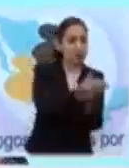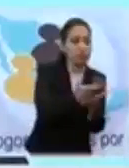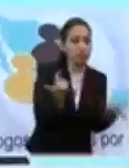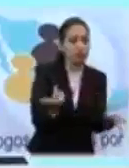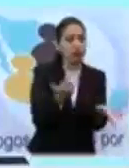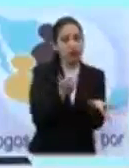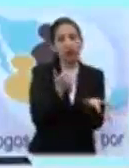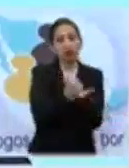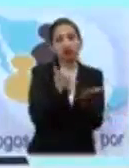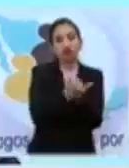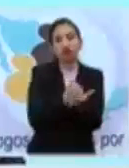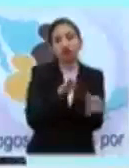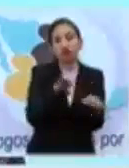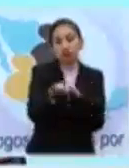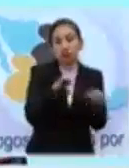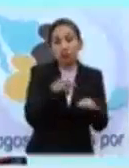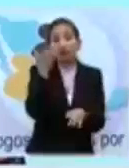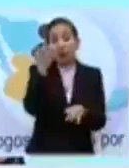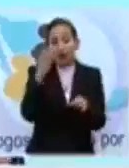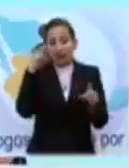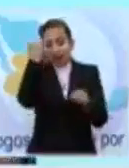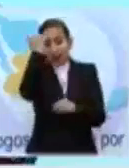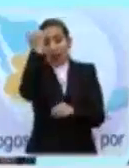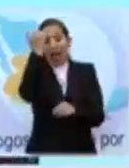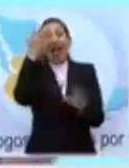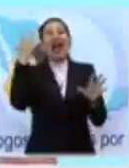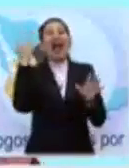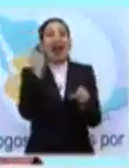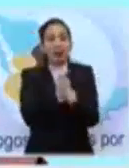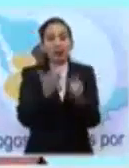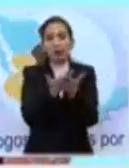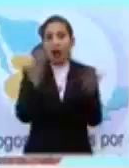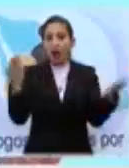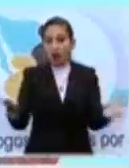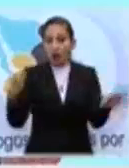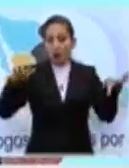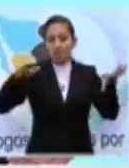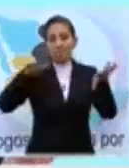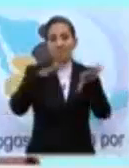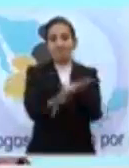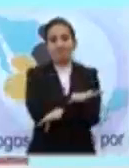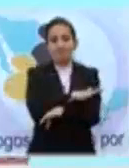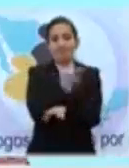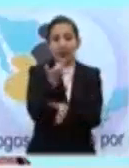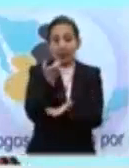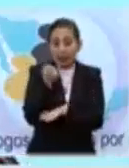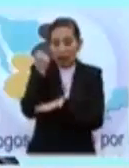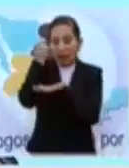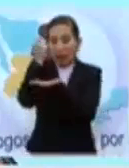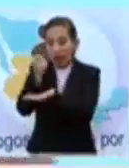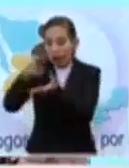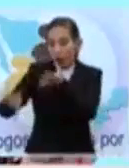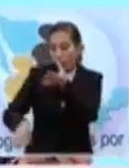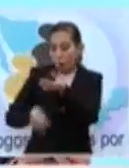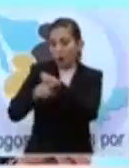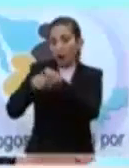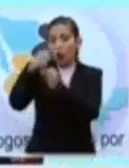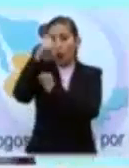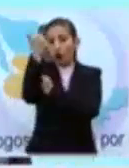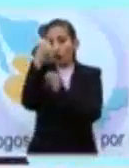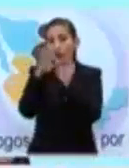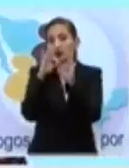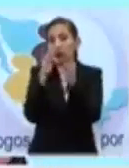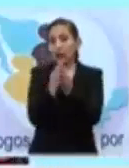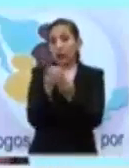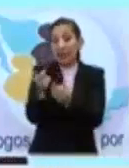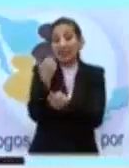ser productivo. Y este enfoque ha llevado a que las transferencias de ingresos se complementen con otra serie de mecanismos